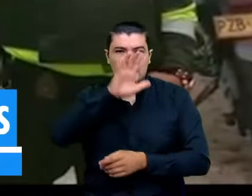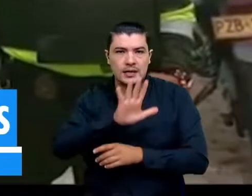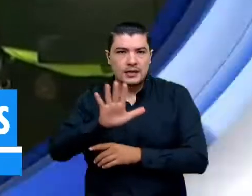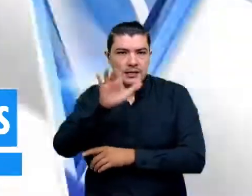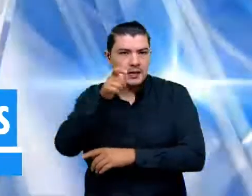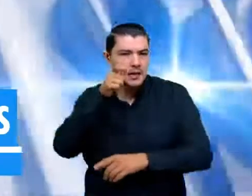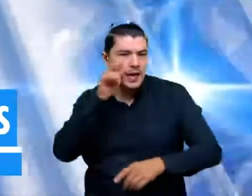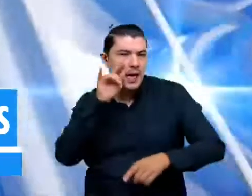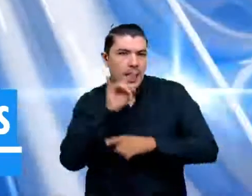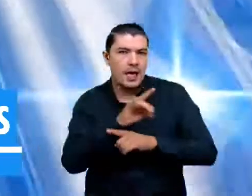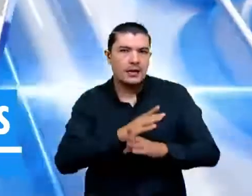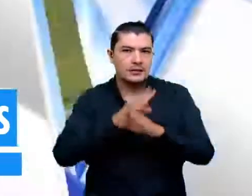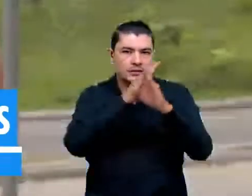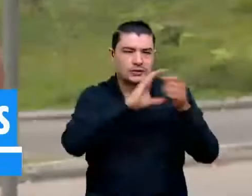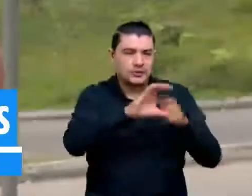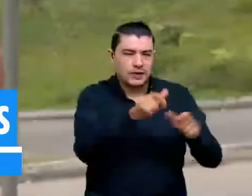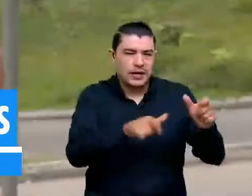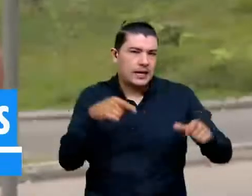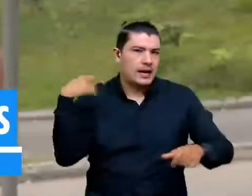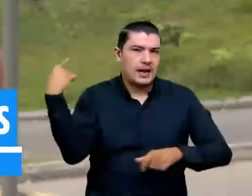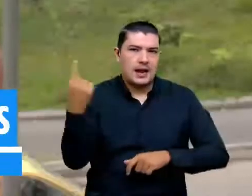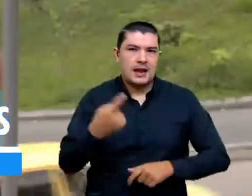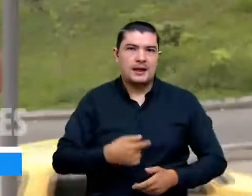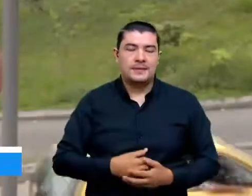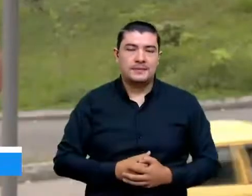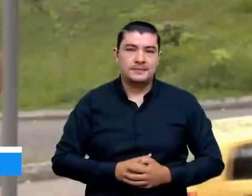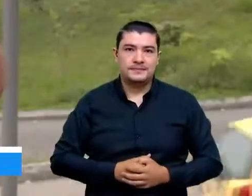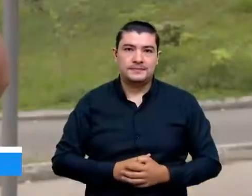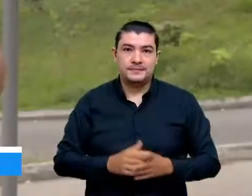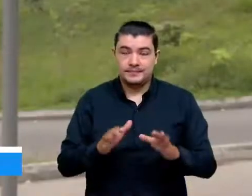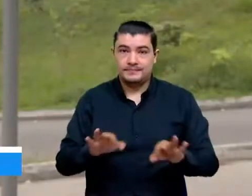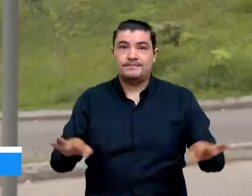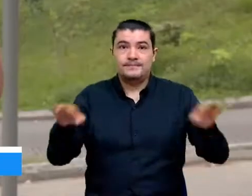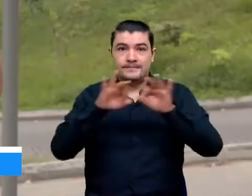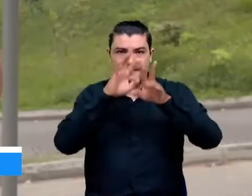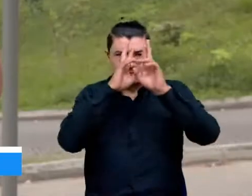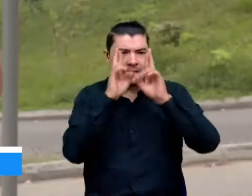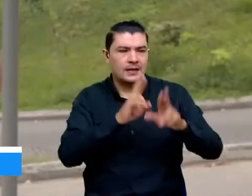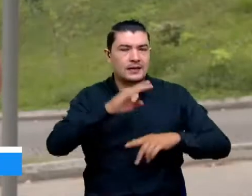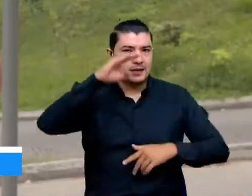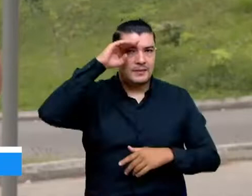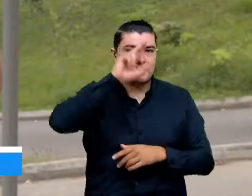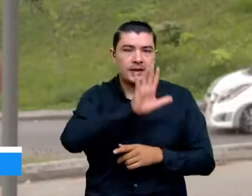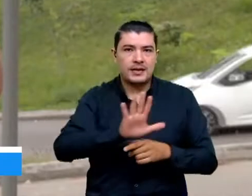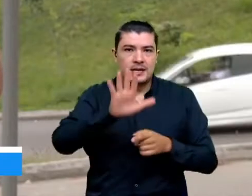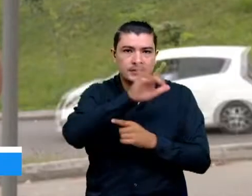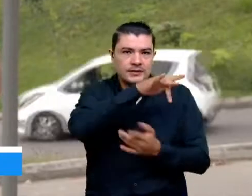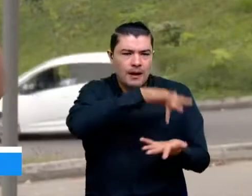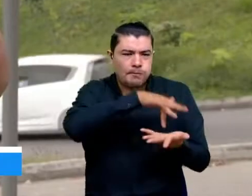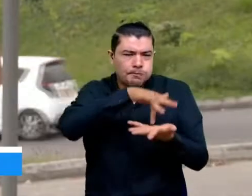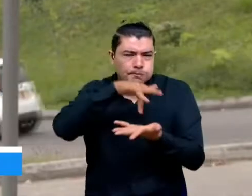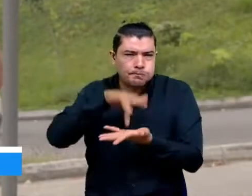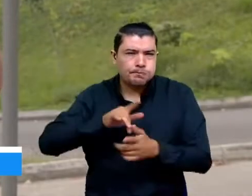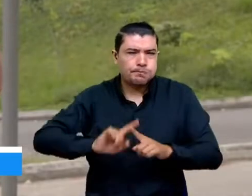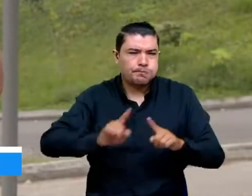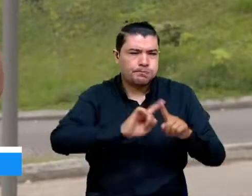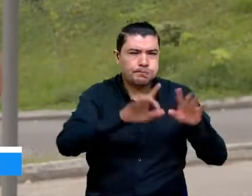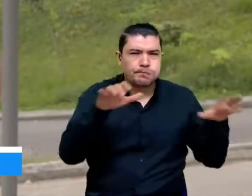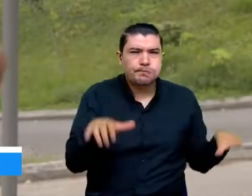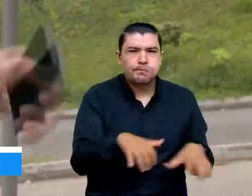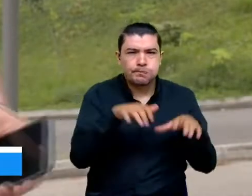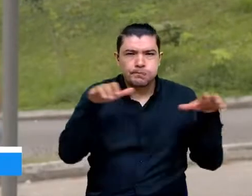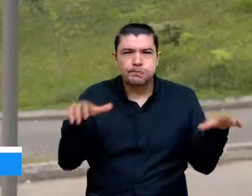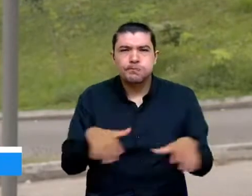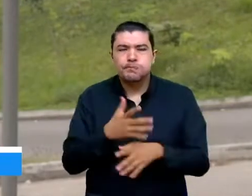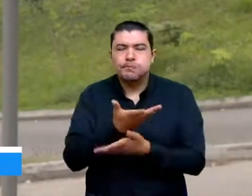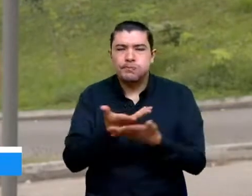todos los feligreses. Es importante recalcar que la policía estará presente durante las diferentes ceremonias que todavía suceden